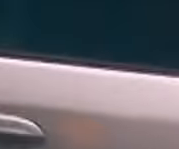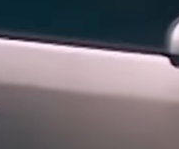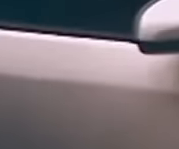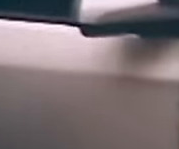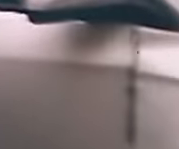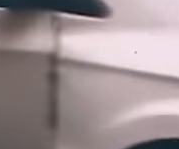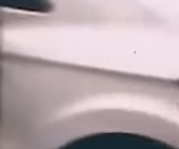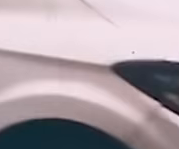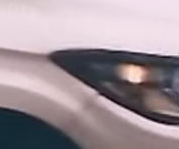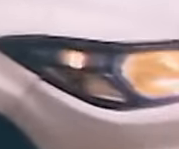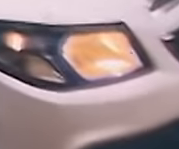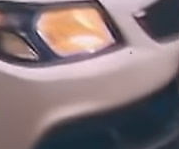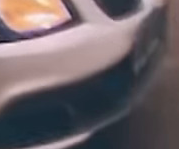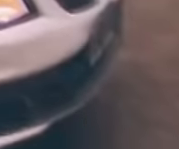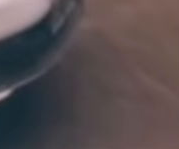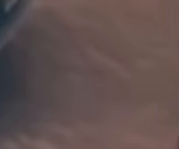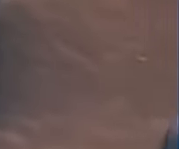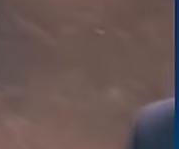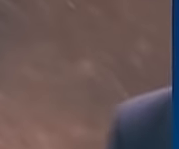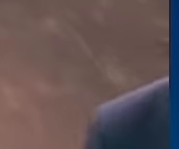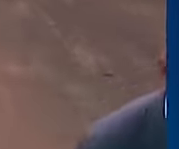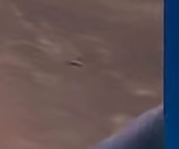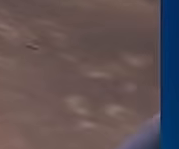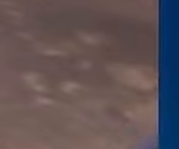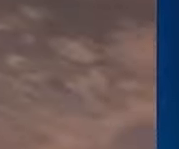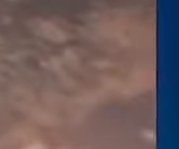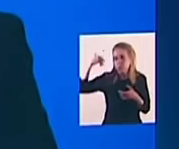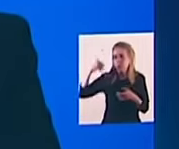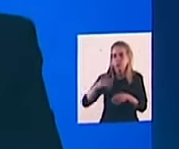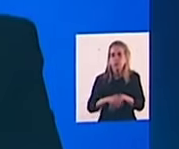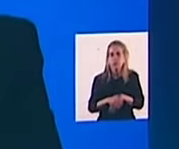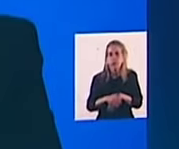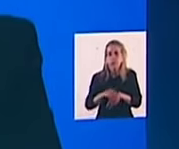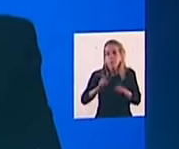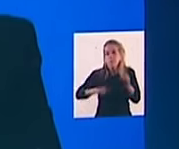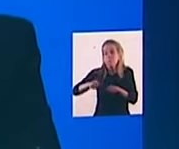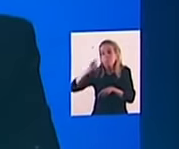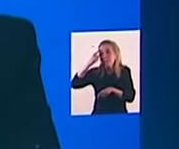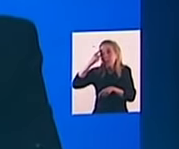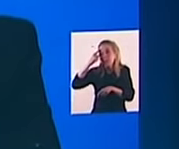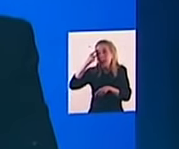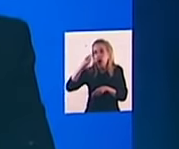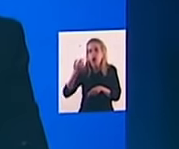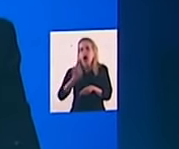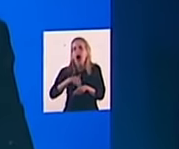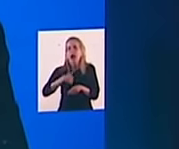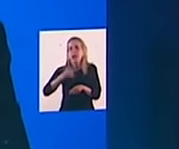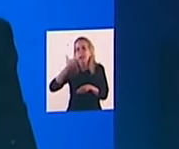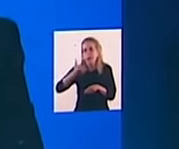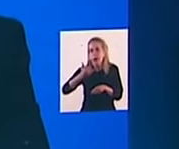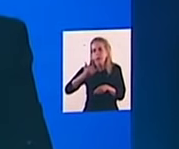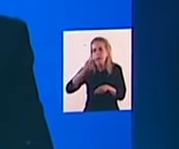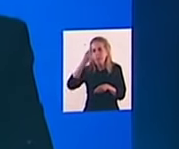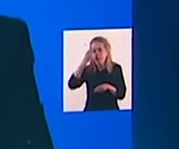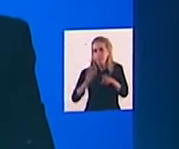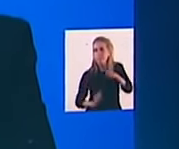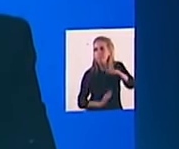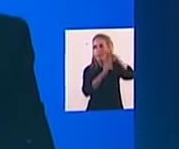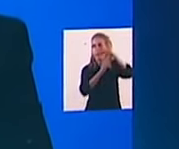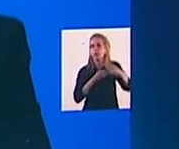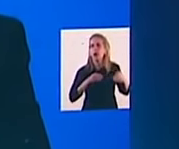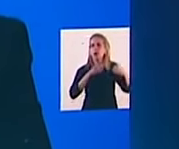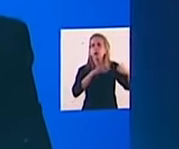de La Matanza y se llevó a una ministra colega, una secretaria colega de ese municipio, donde no parece haber habido una